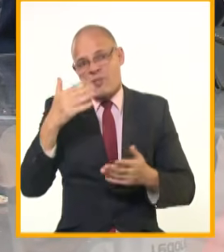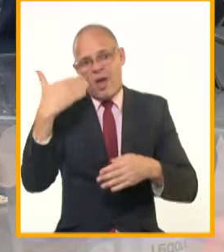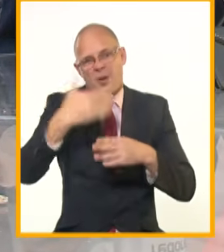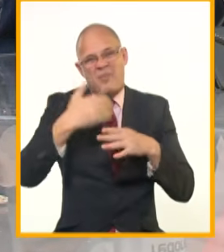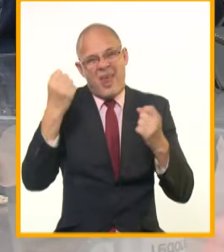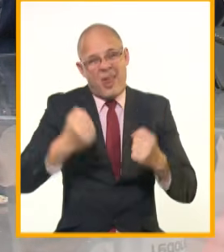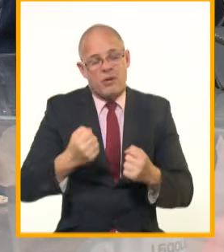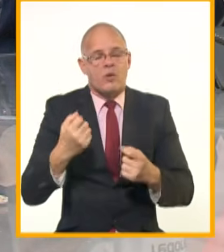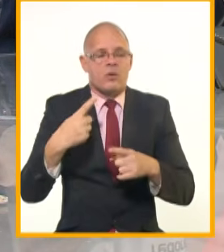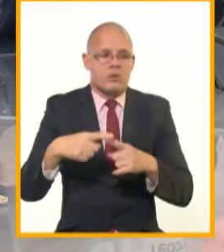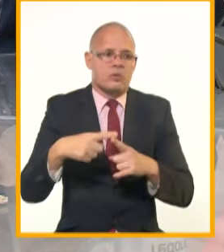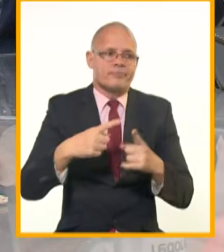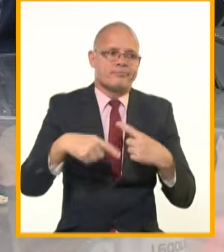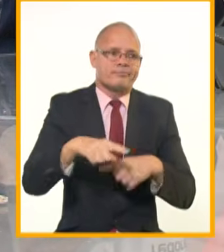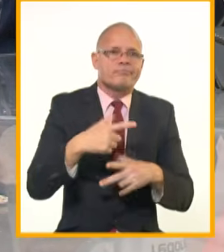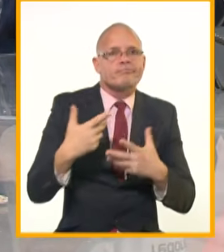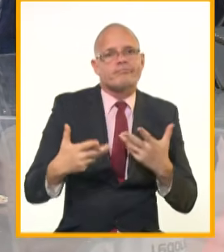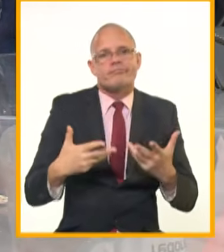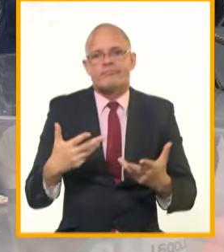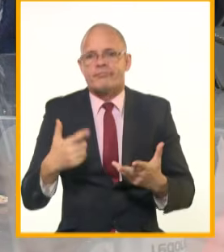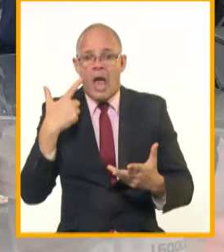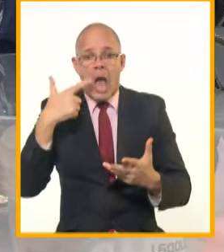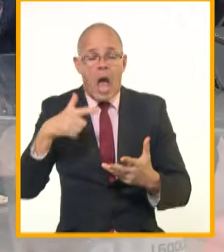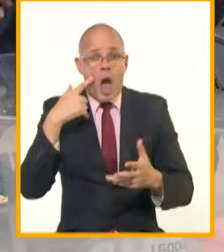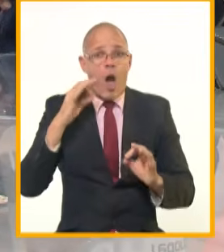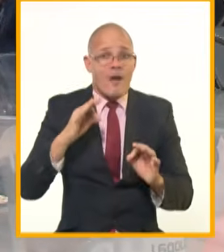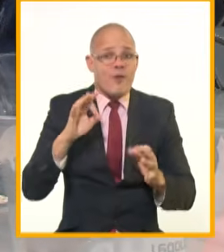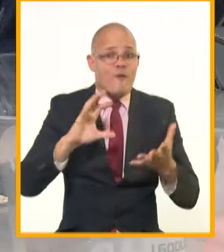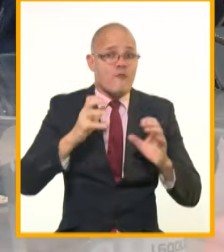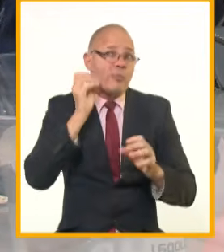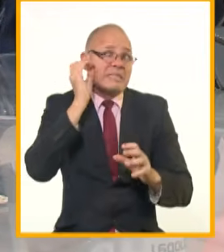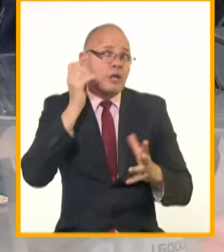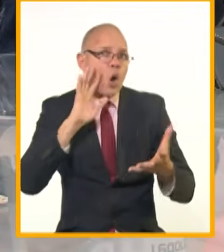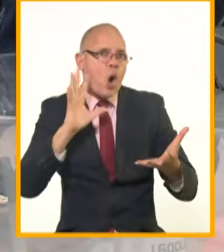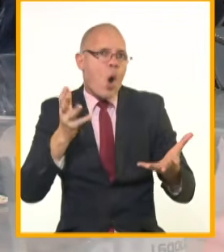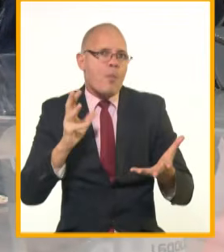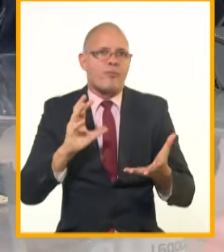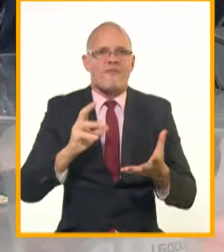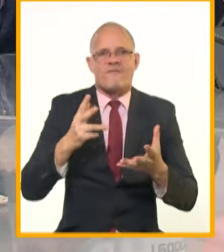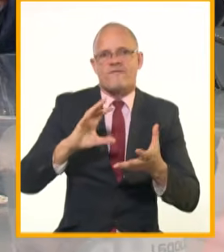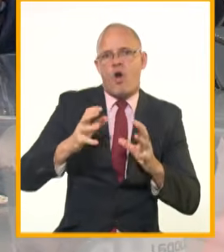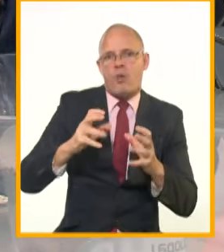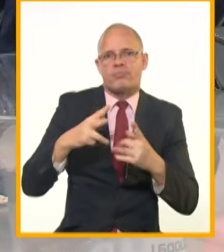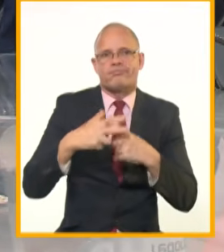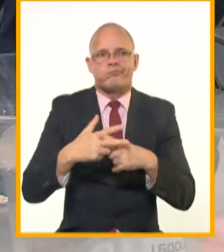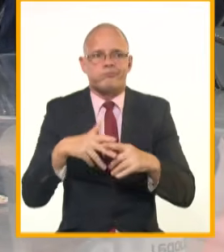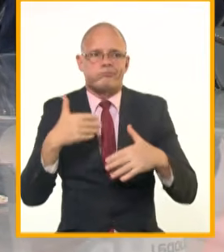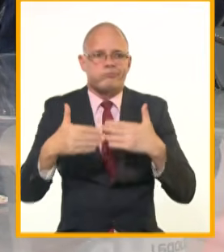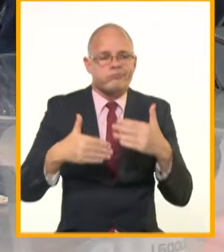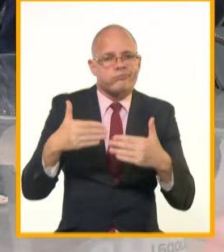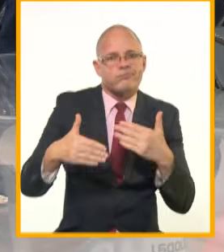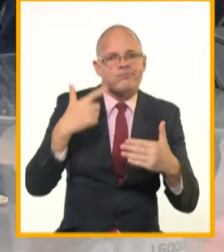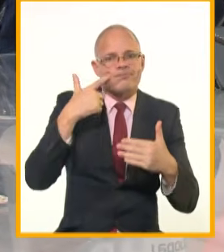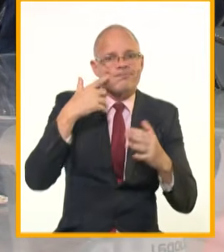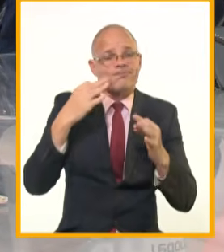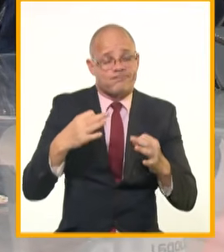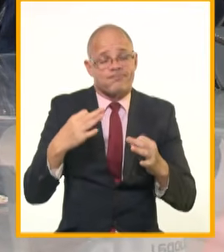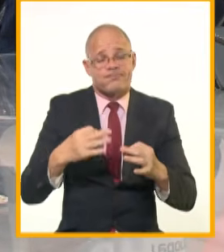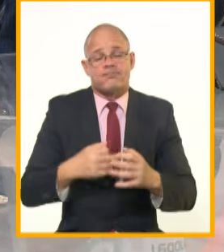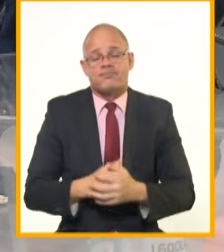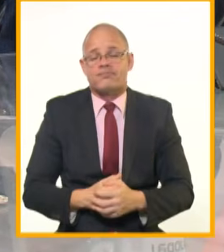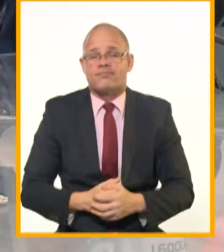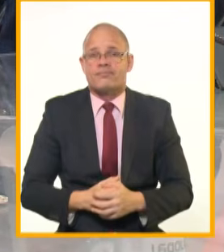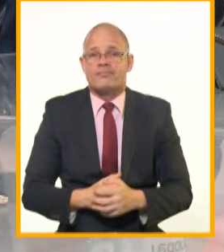país, implica que hay que cada vez ser más creativos y también buscar nuevas formas de enfrentar los desafíos de la